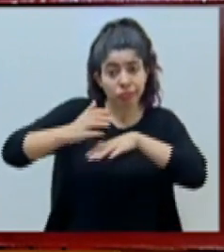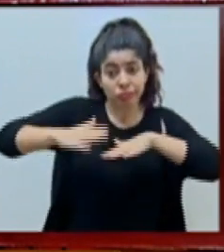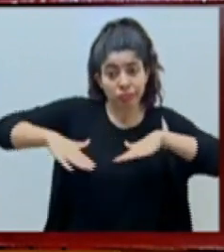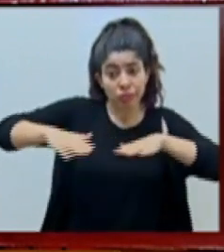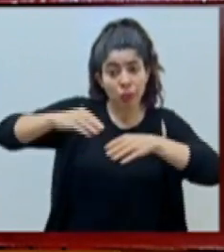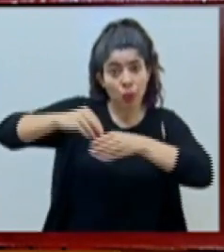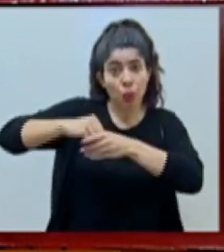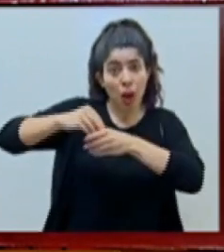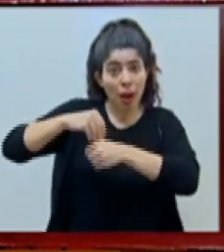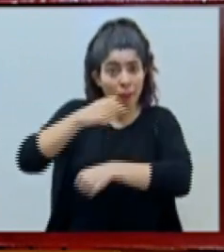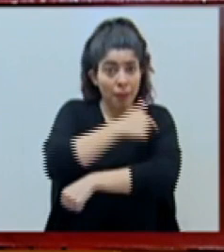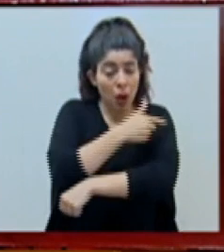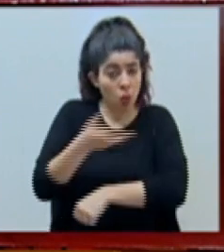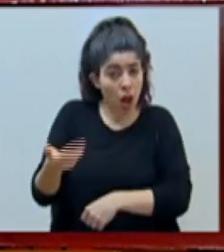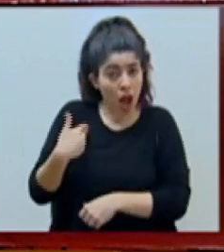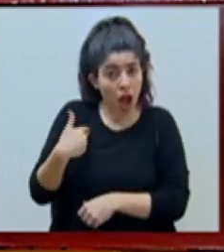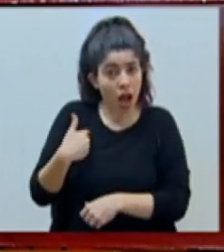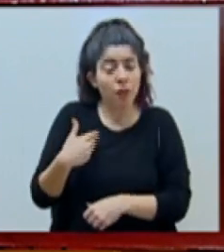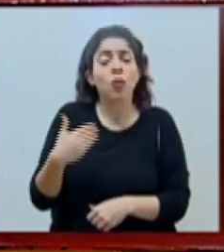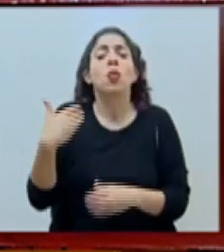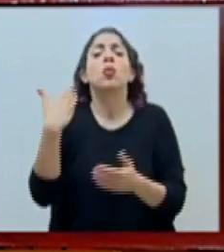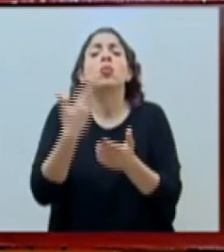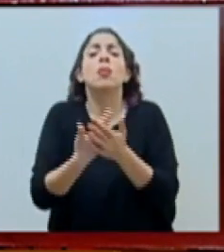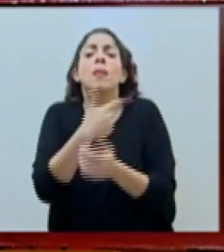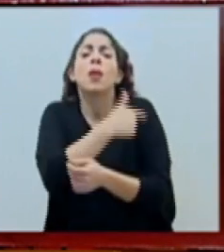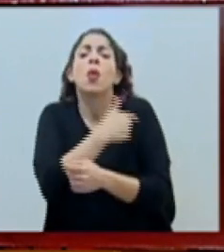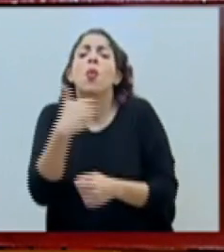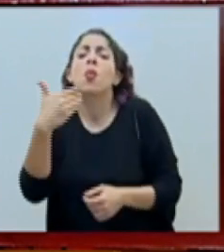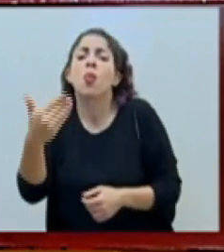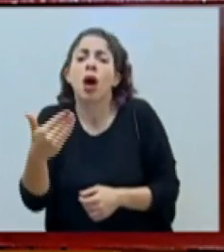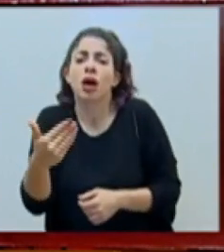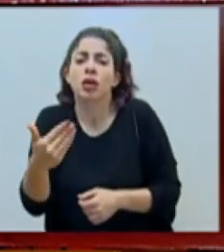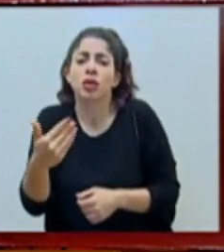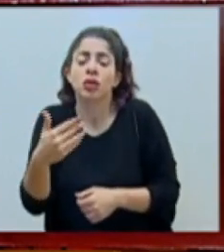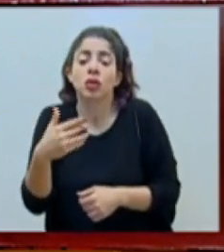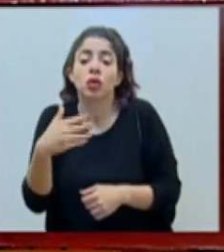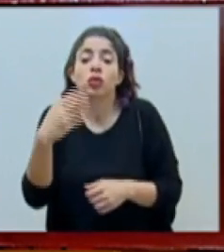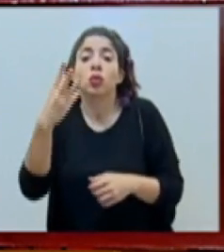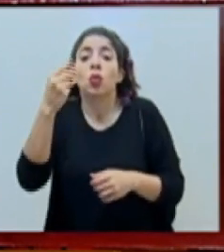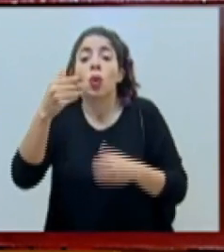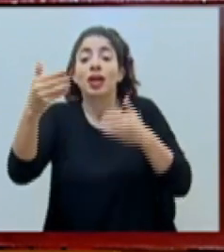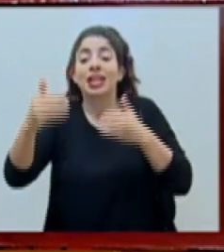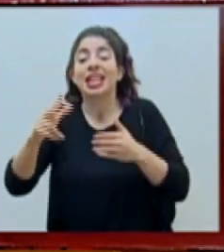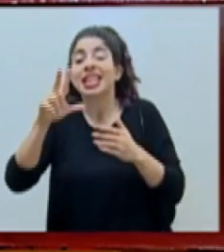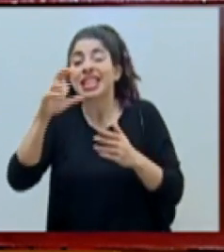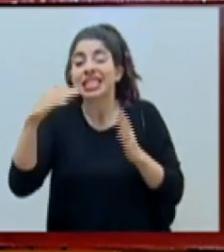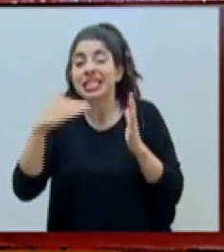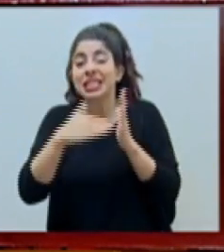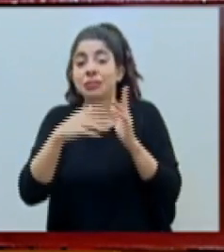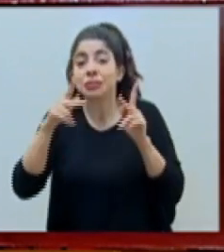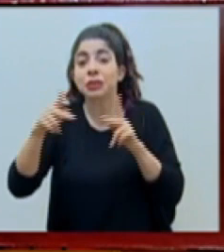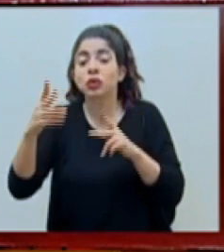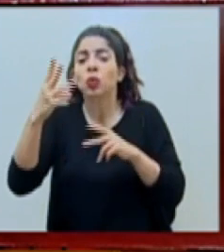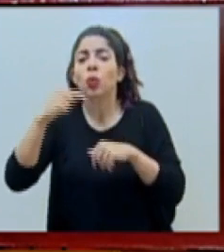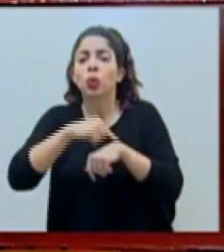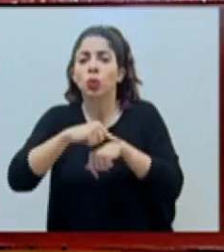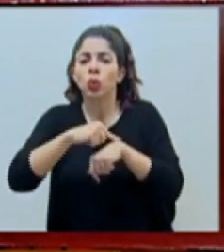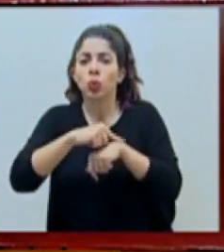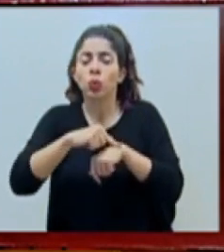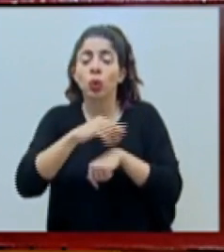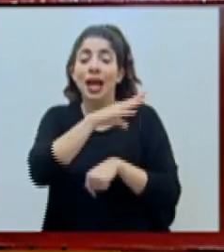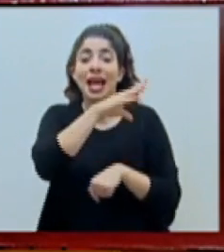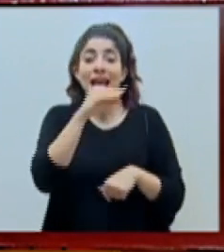la vacuna. ¿Cuándo llegarán las vacunas? ¿En qué tiempo habrán vacunado a 300,000 personas? Y si se